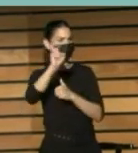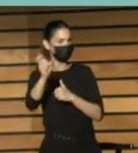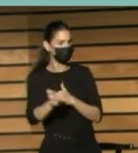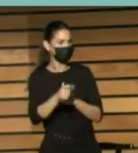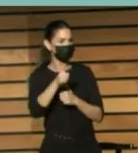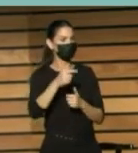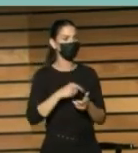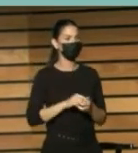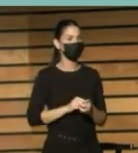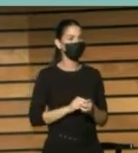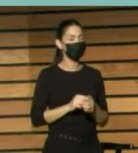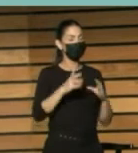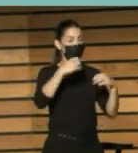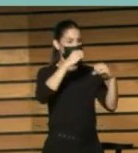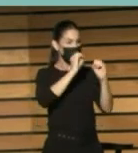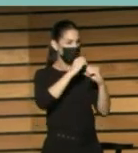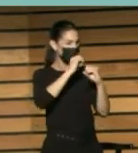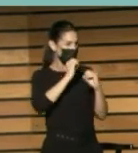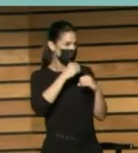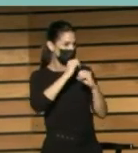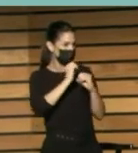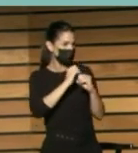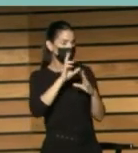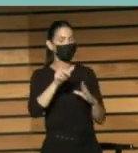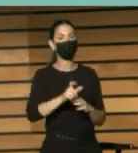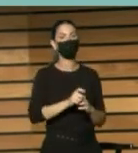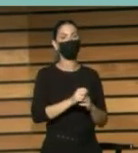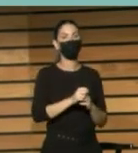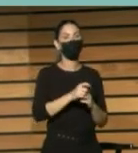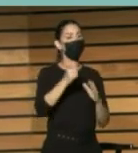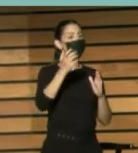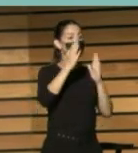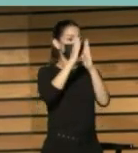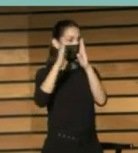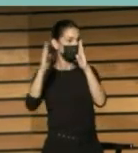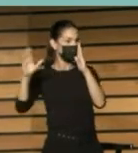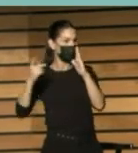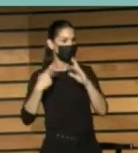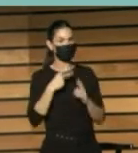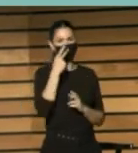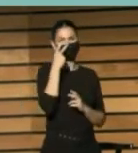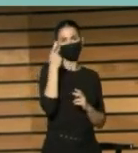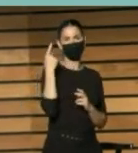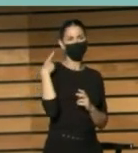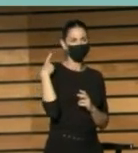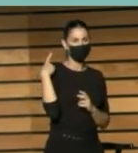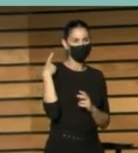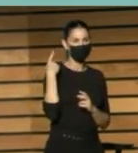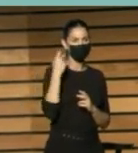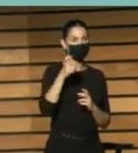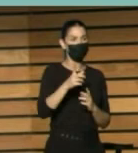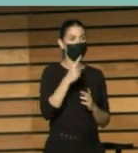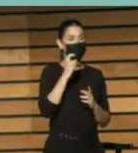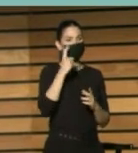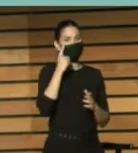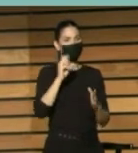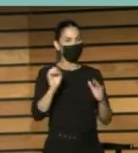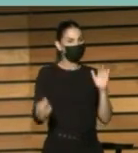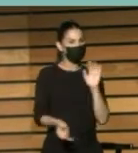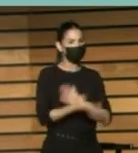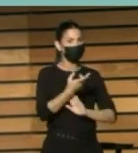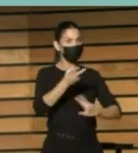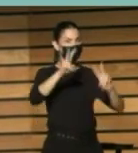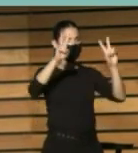Los laboratorios bibliotecarios que llevamos 2 años haciendo de innovación y de creación